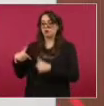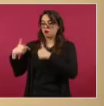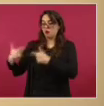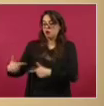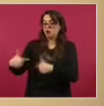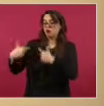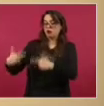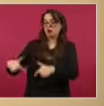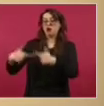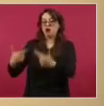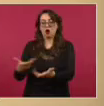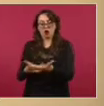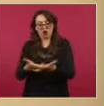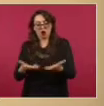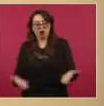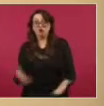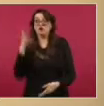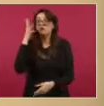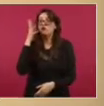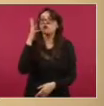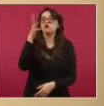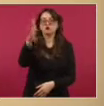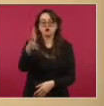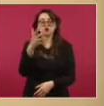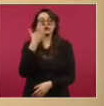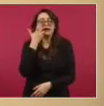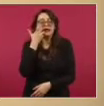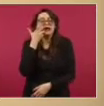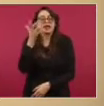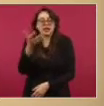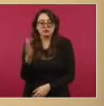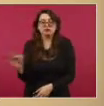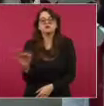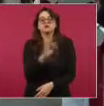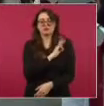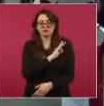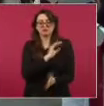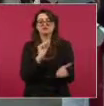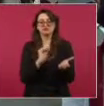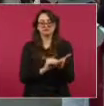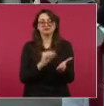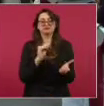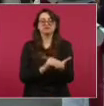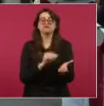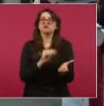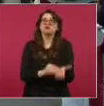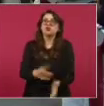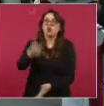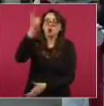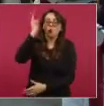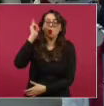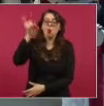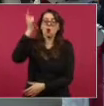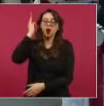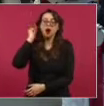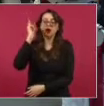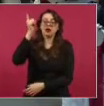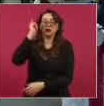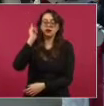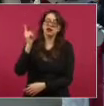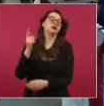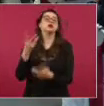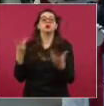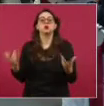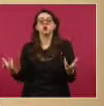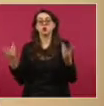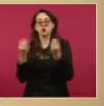de mañana bien merecemos seguir abrigando esperanzas. Para ello, seguiremos enfrentando en